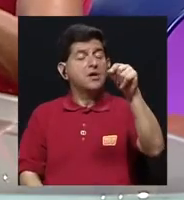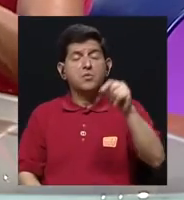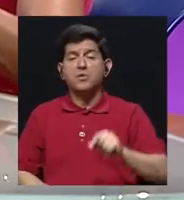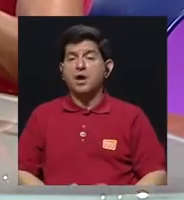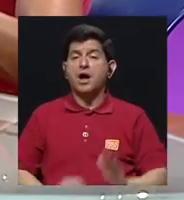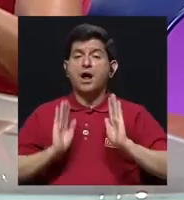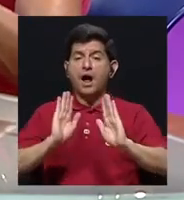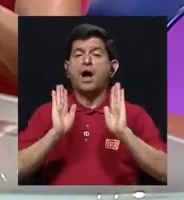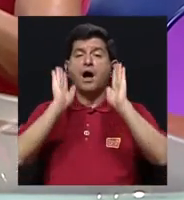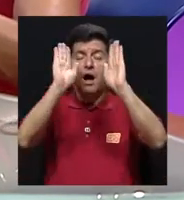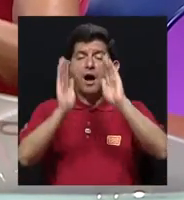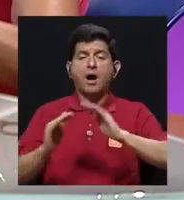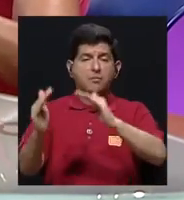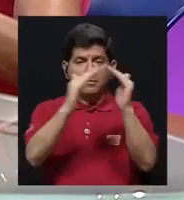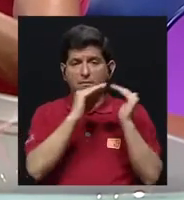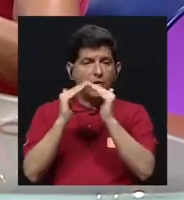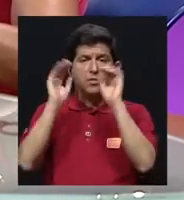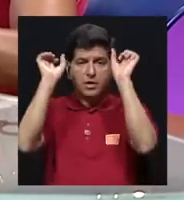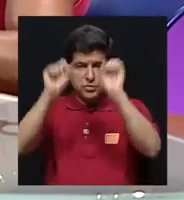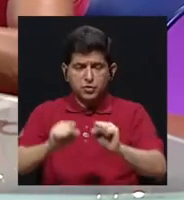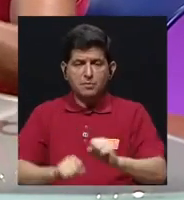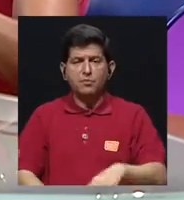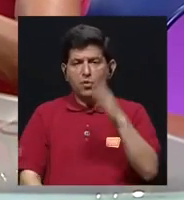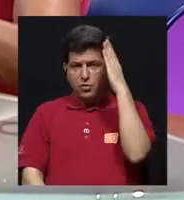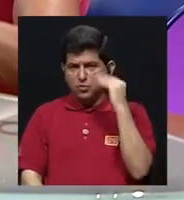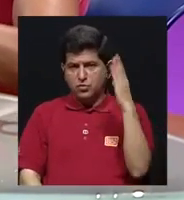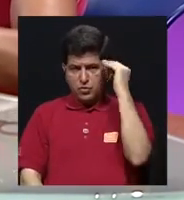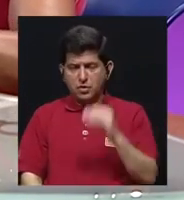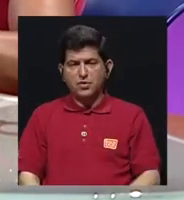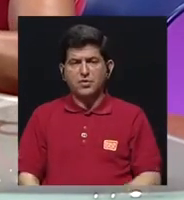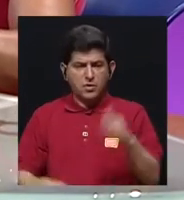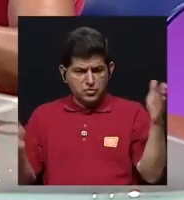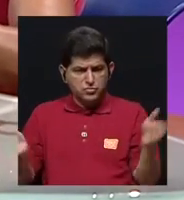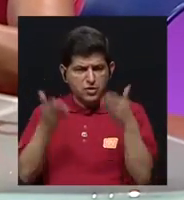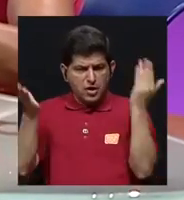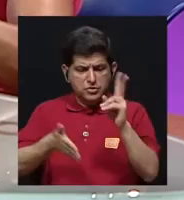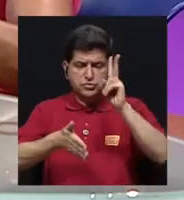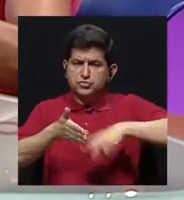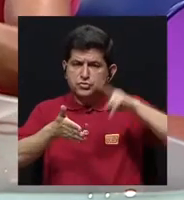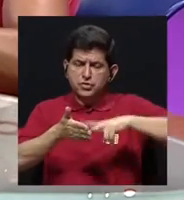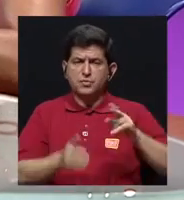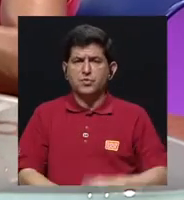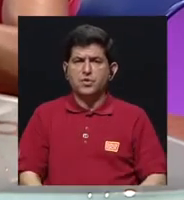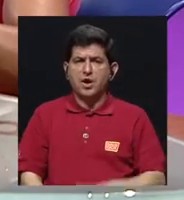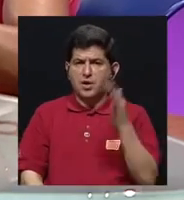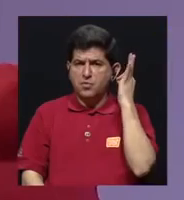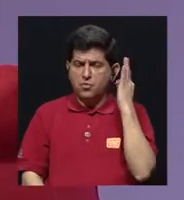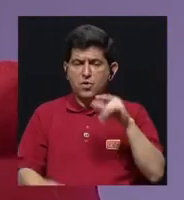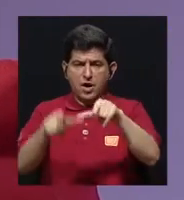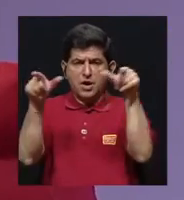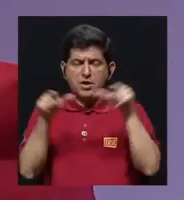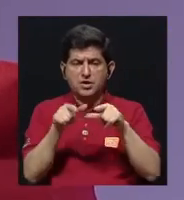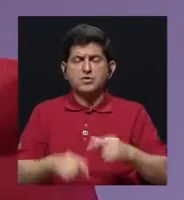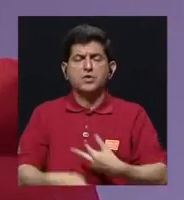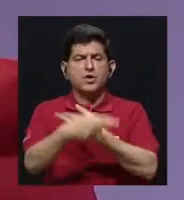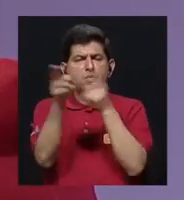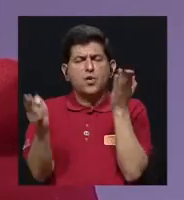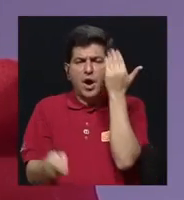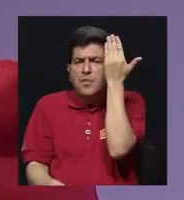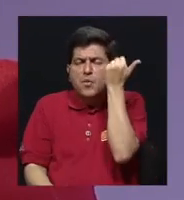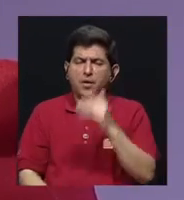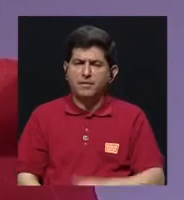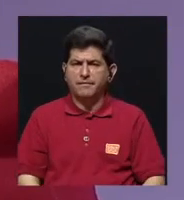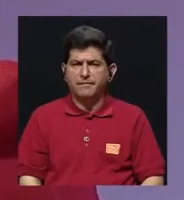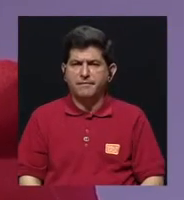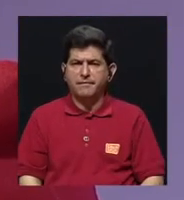una excelente población para poder llevar una experiencia de fomento de lectura. ¿Por qué con mujeres de zonas rurales? Bueno, primero